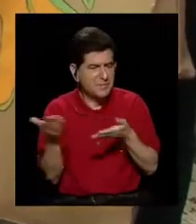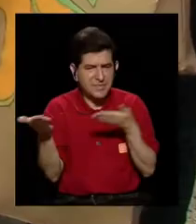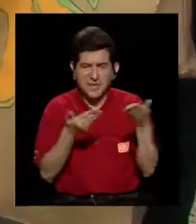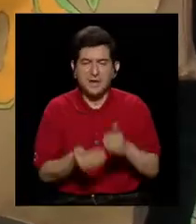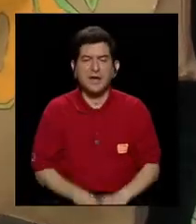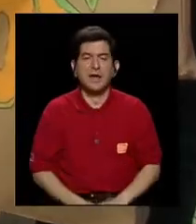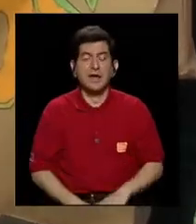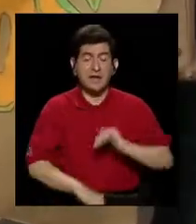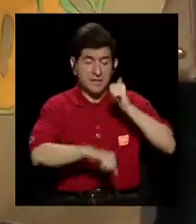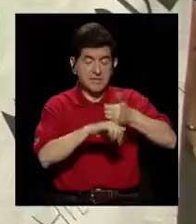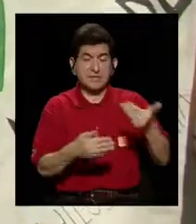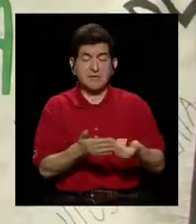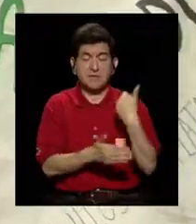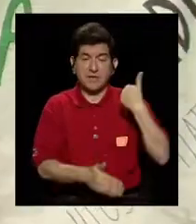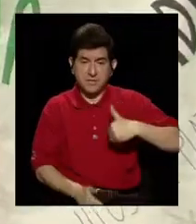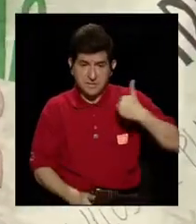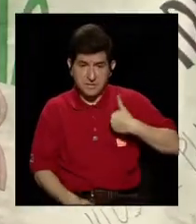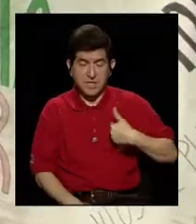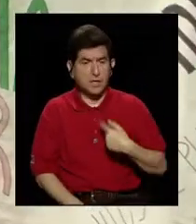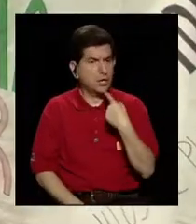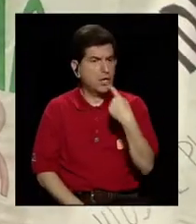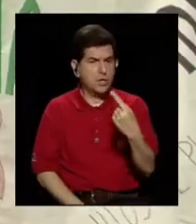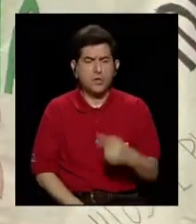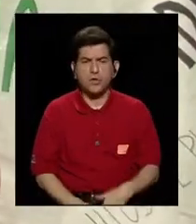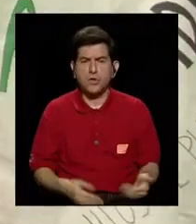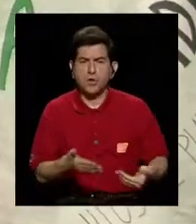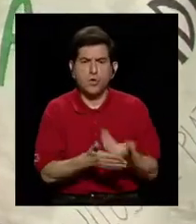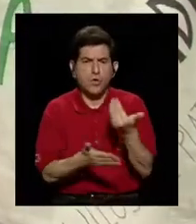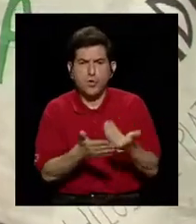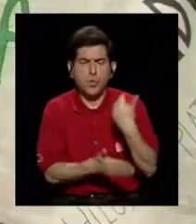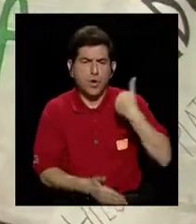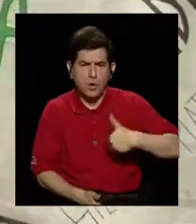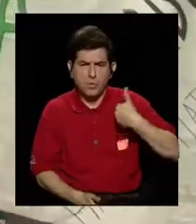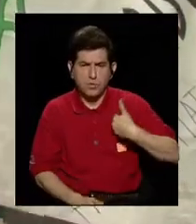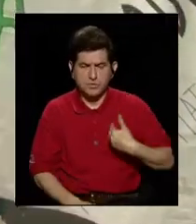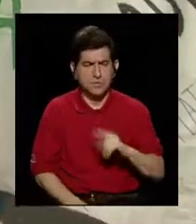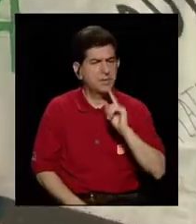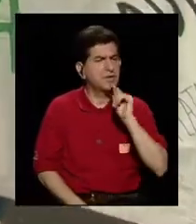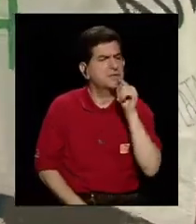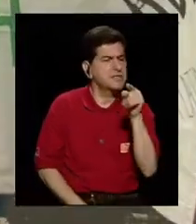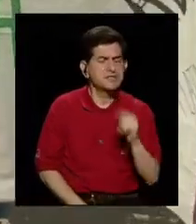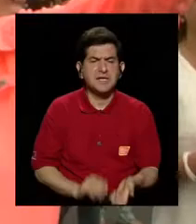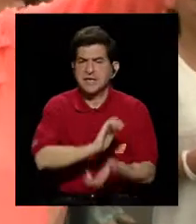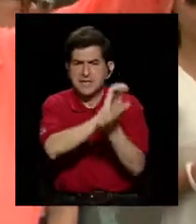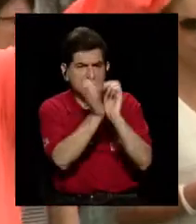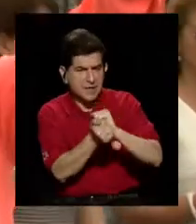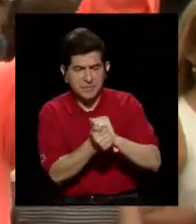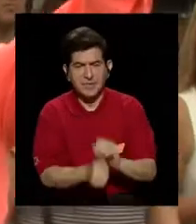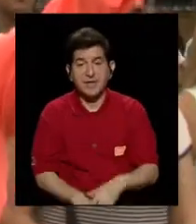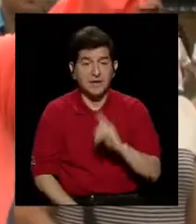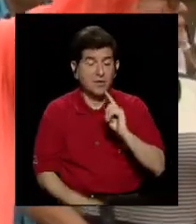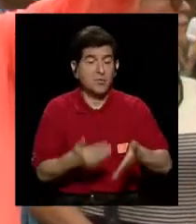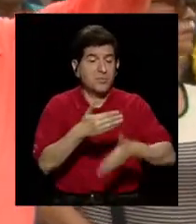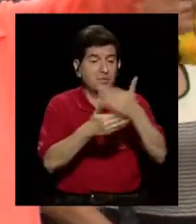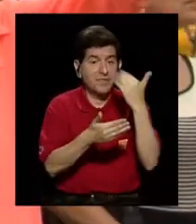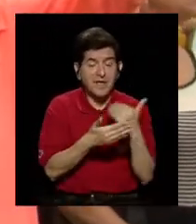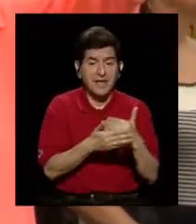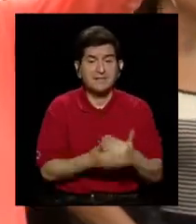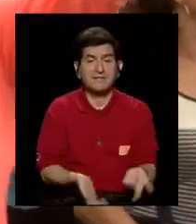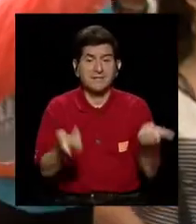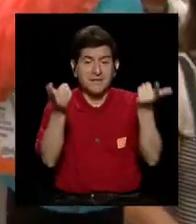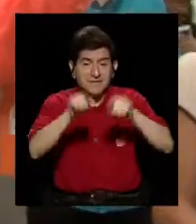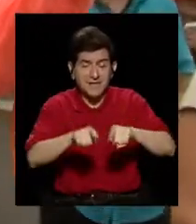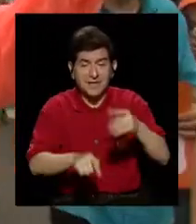nuevas masculinidades. Y no le estoy diciendo crear nuevos hombres, diciéndole a los hombres que ellos tienen que cambiar. Como les decía al inicio, el hecho de que